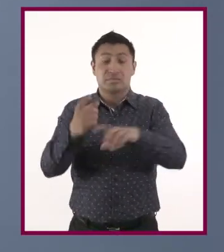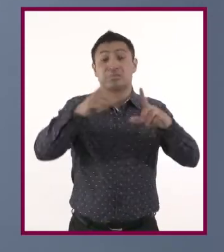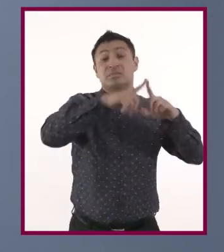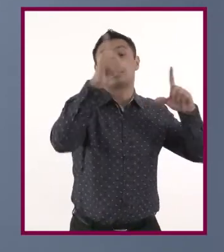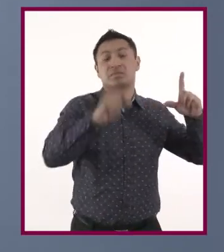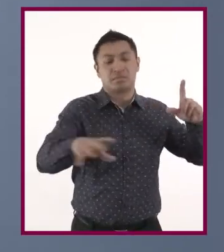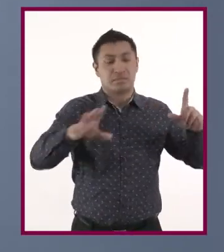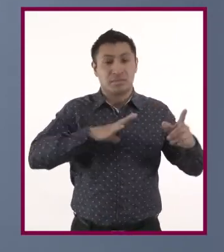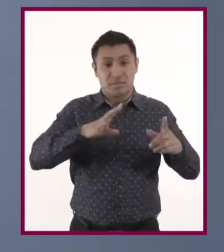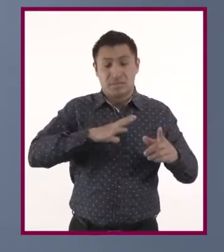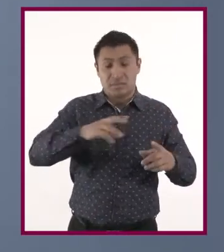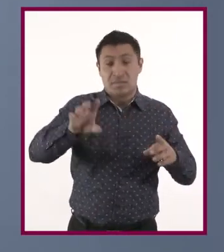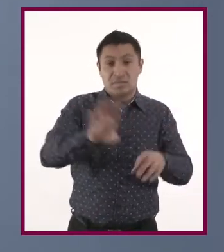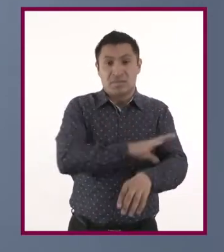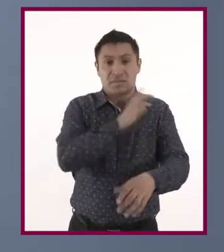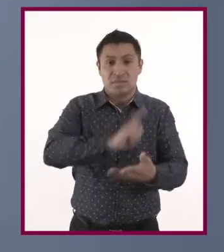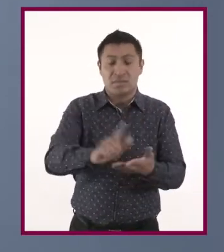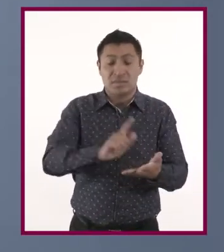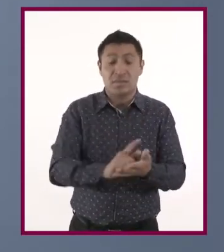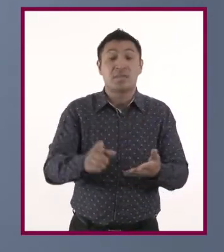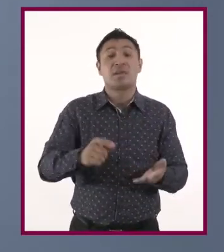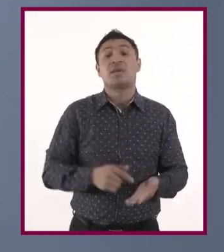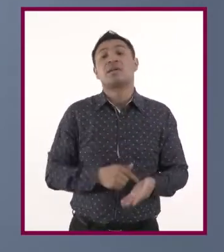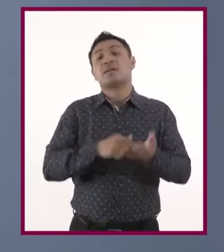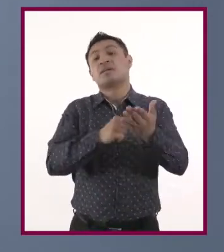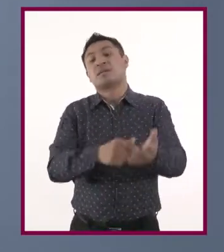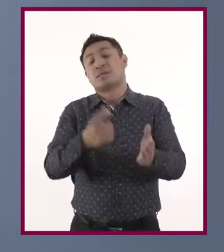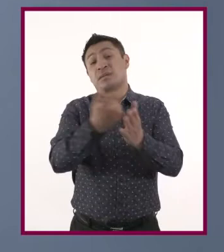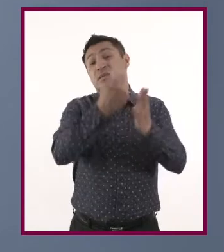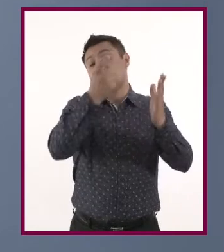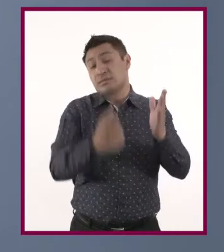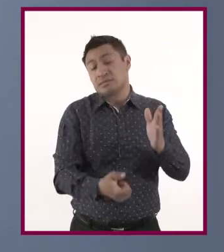energías limpias e incentiven su uso ofreciendo un descuento en el